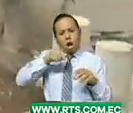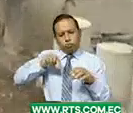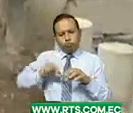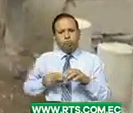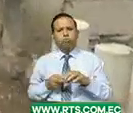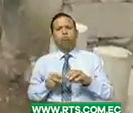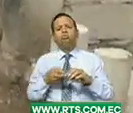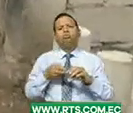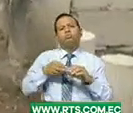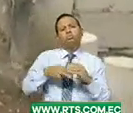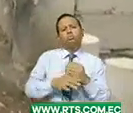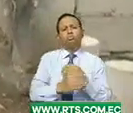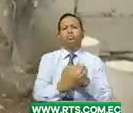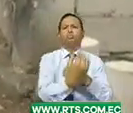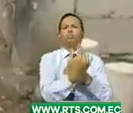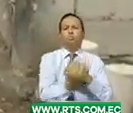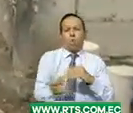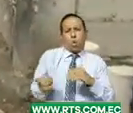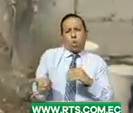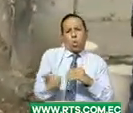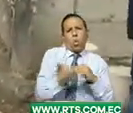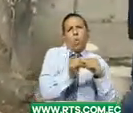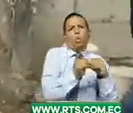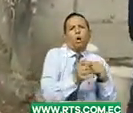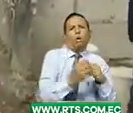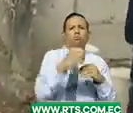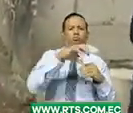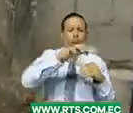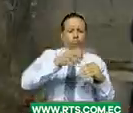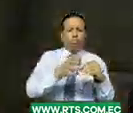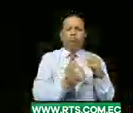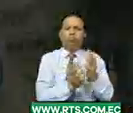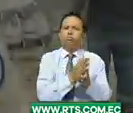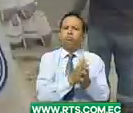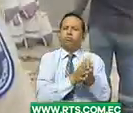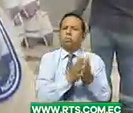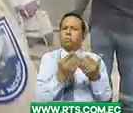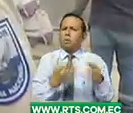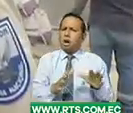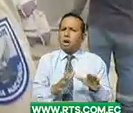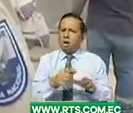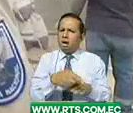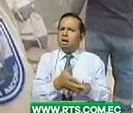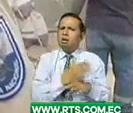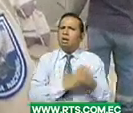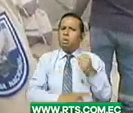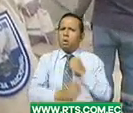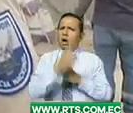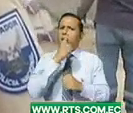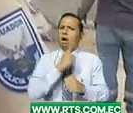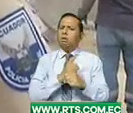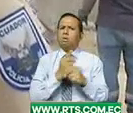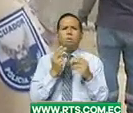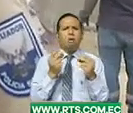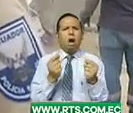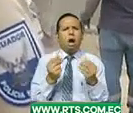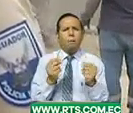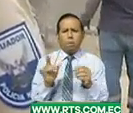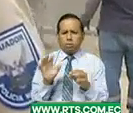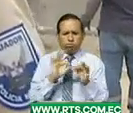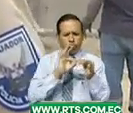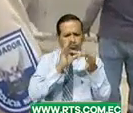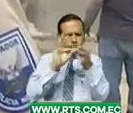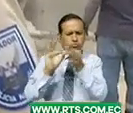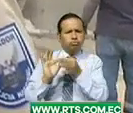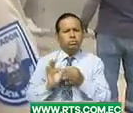pesar de que no tenían más de un año de haberse creado. Eso es lo que estamos preocupados. La instancia que le corresponda tendrá que